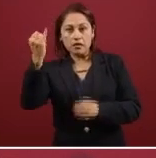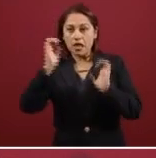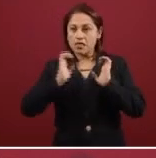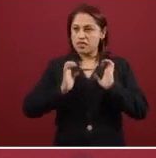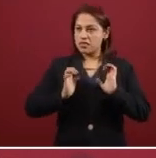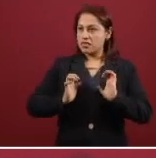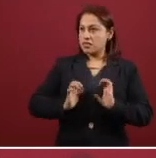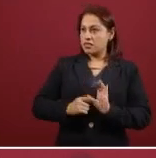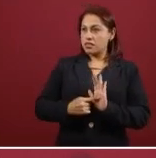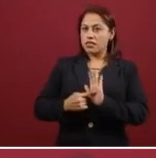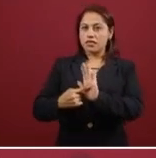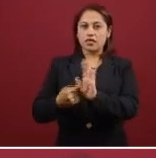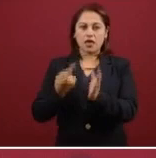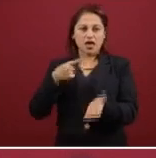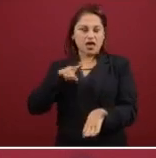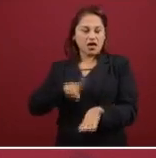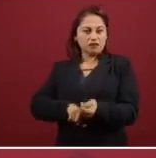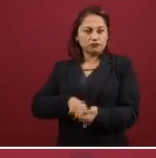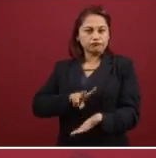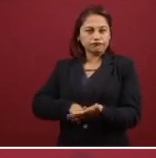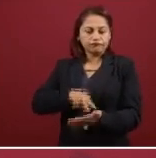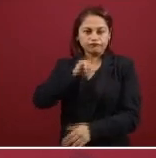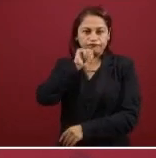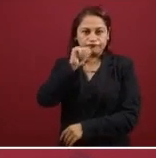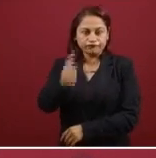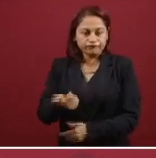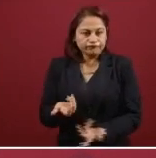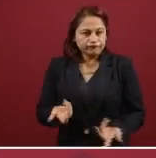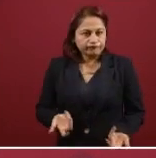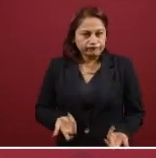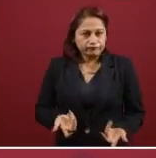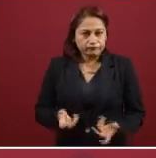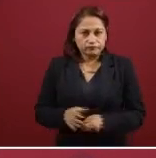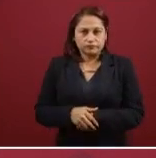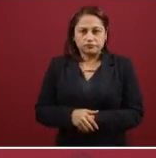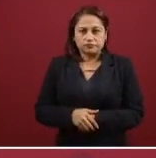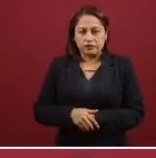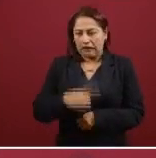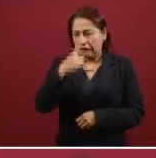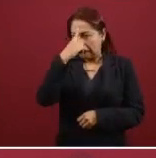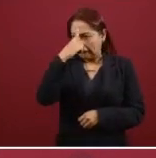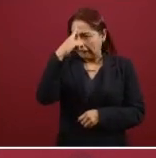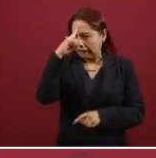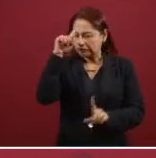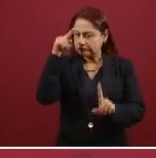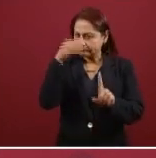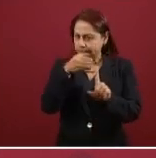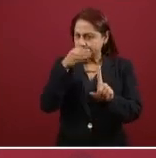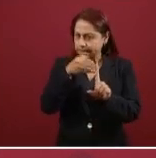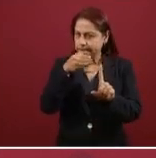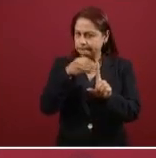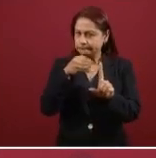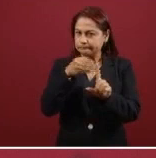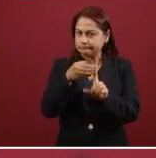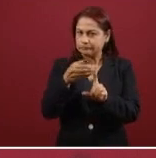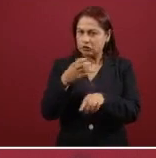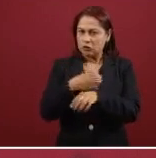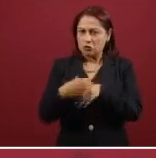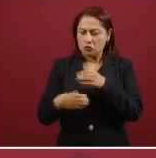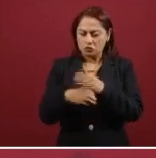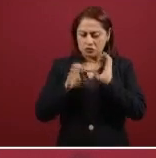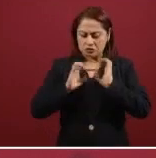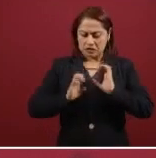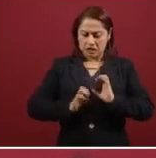la pérdida de valores, la alteración de lo que debe ser importante